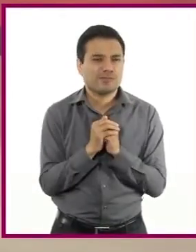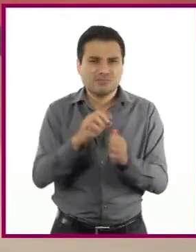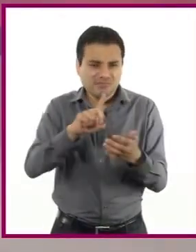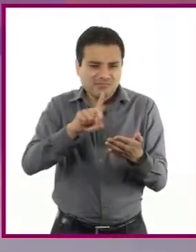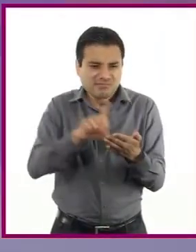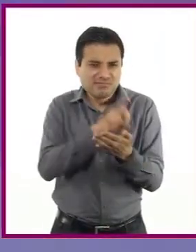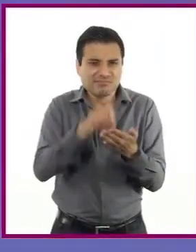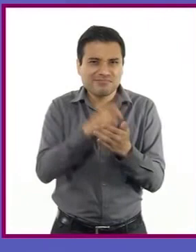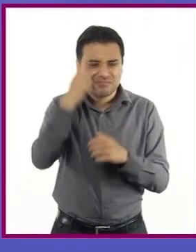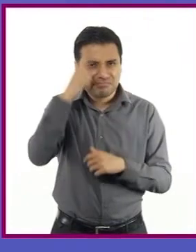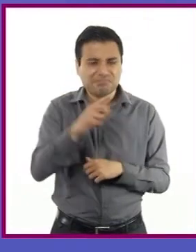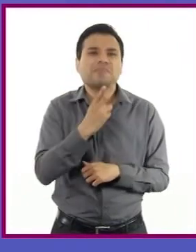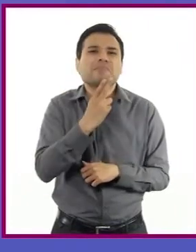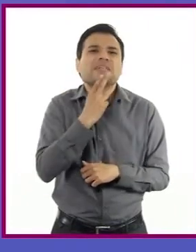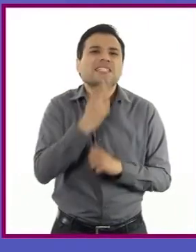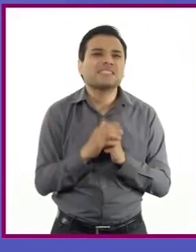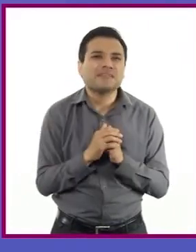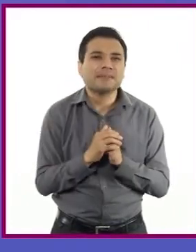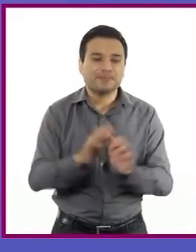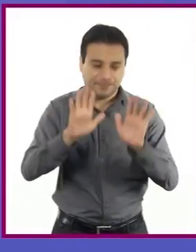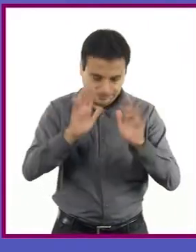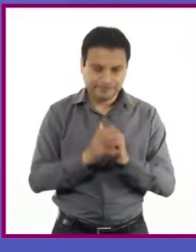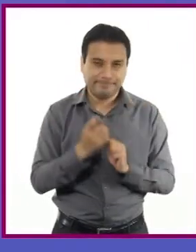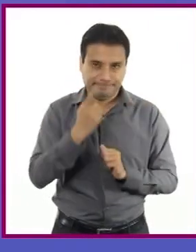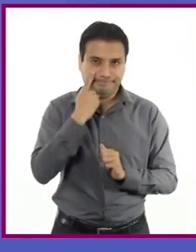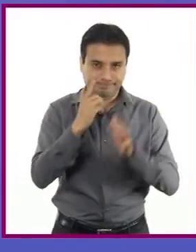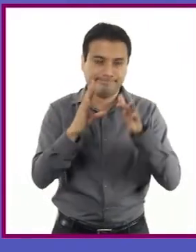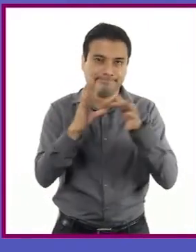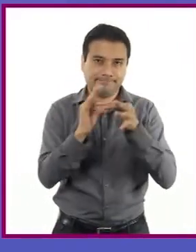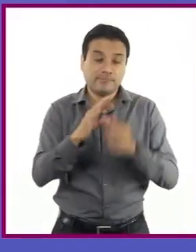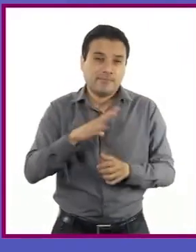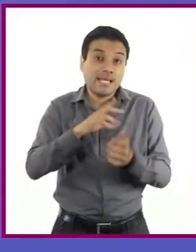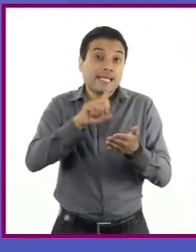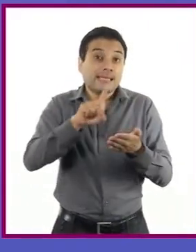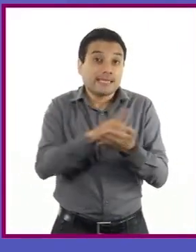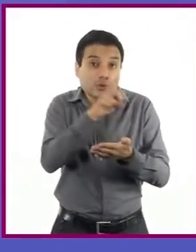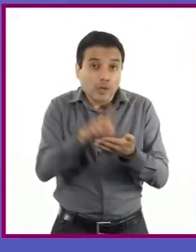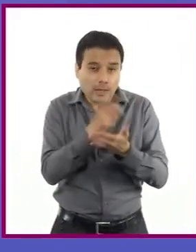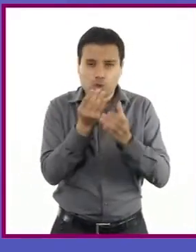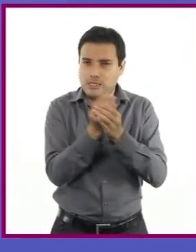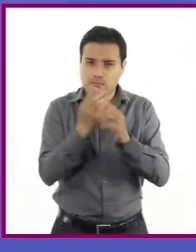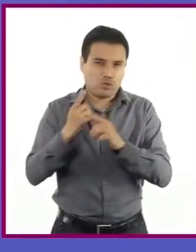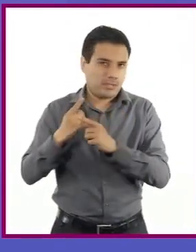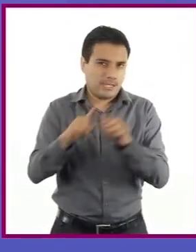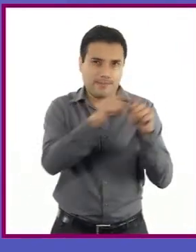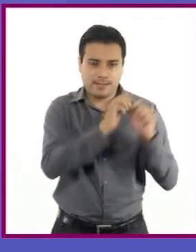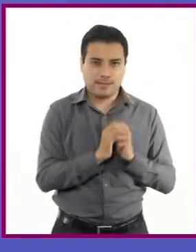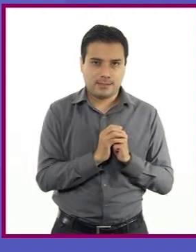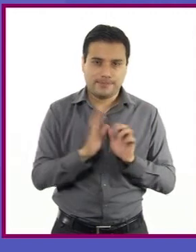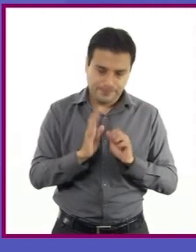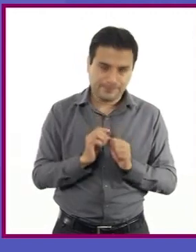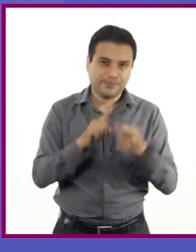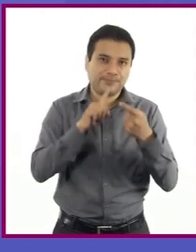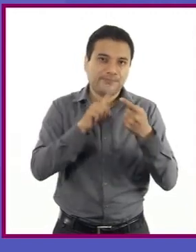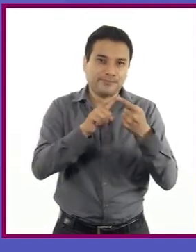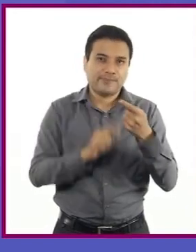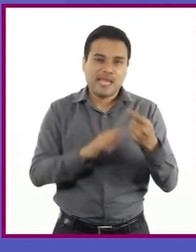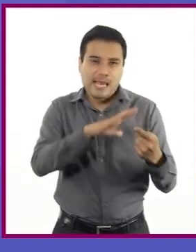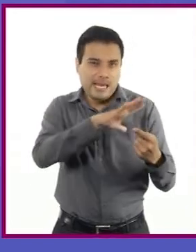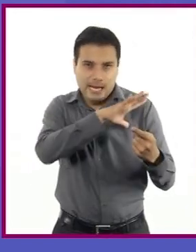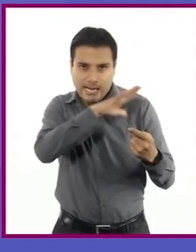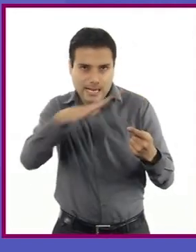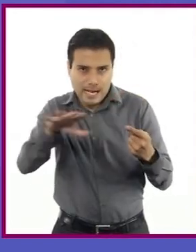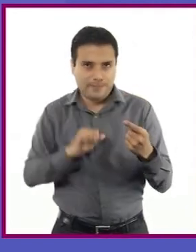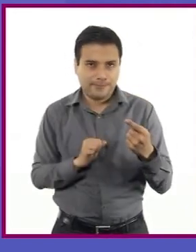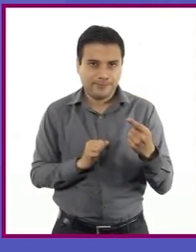diccionario? Empecemos por considerar que hay varios tipos, entre ellos generales,